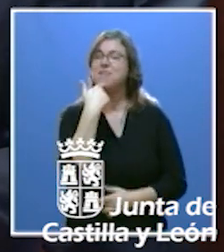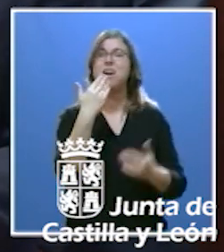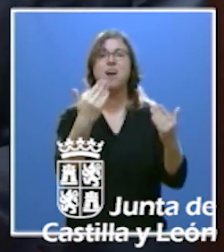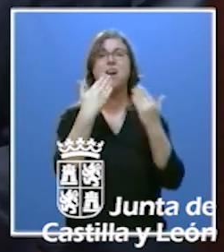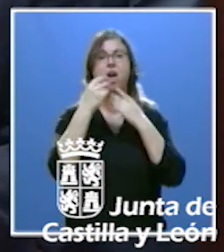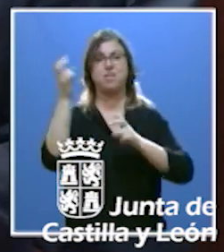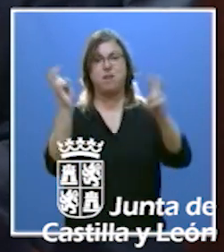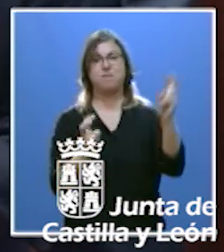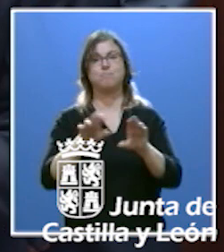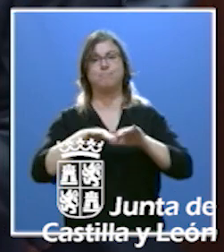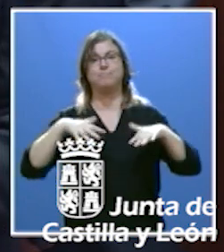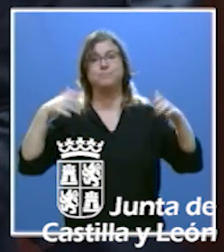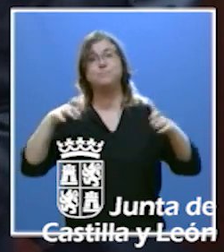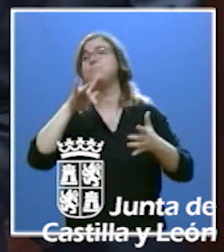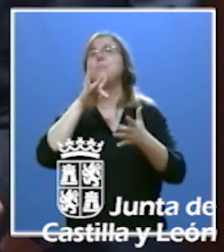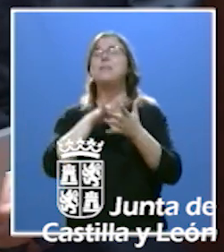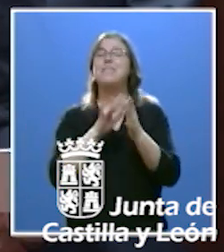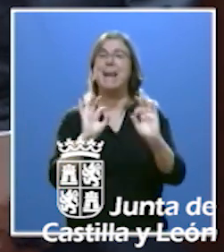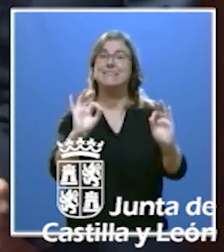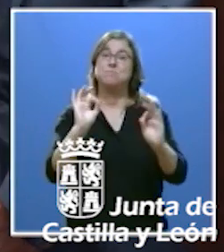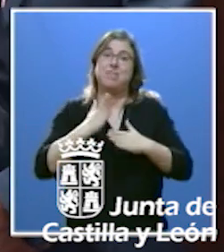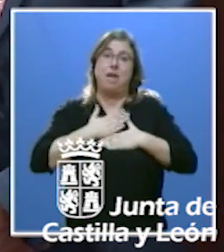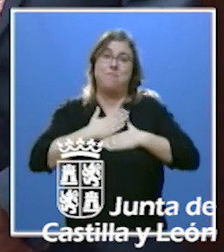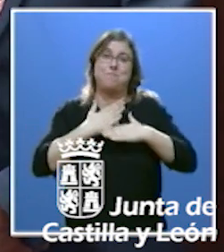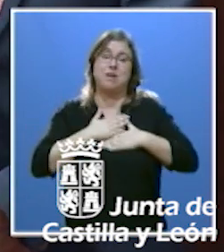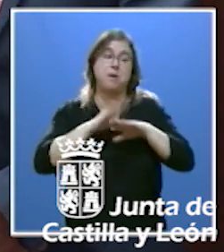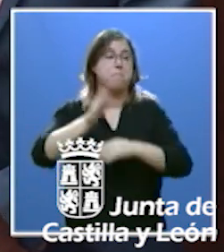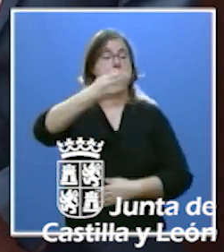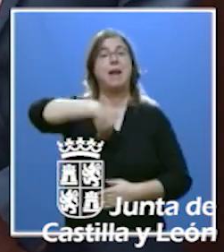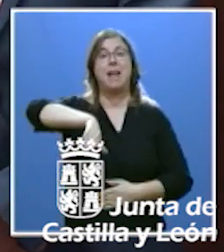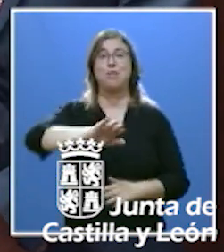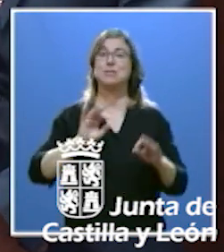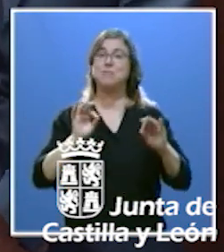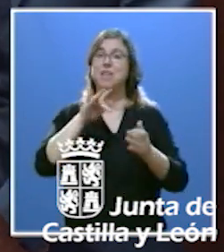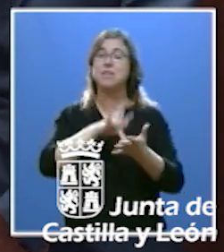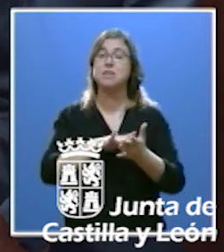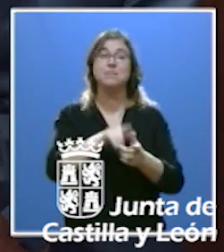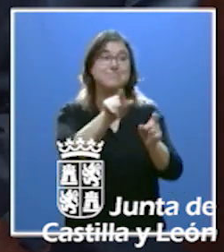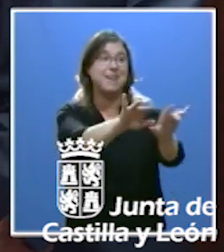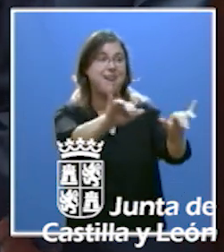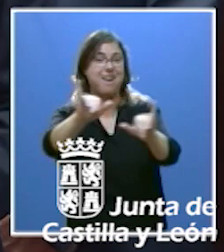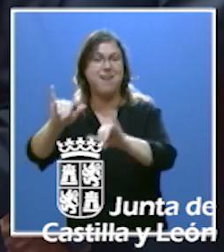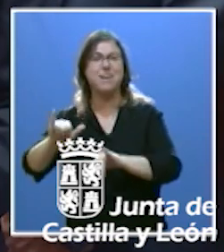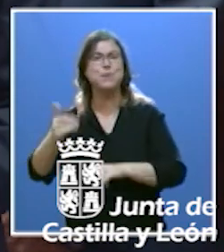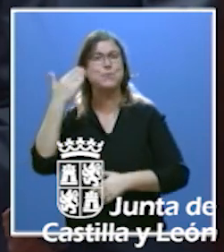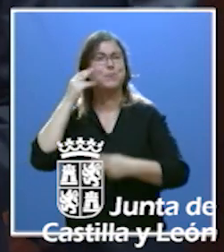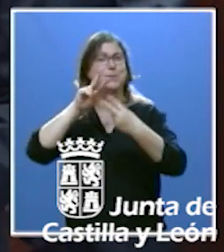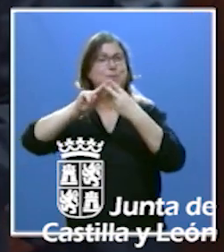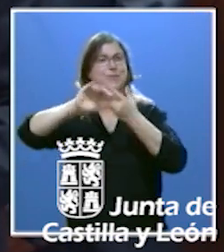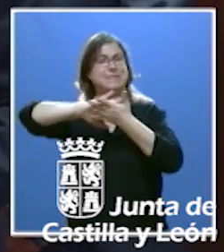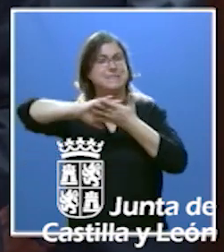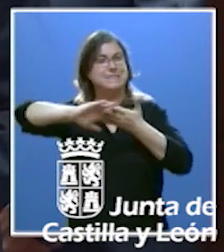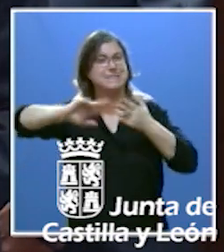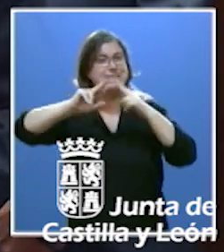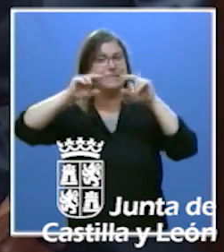presencia hoy aquí en un día tan especial para mí, para todos. A muchos de los que estáis aquí, hace tiempo que no os